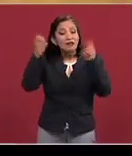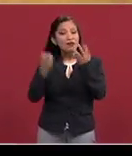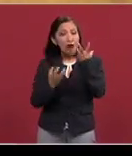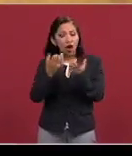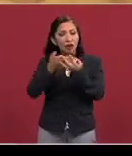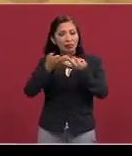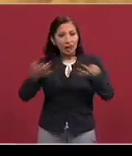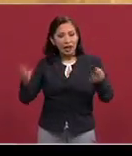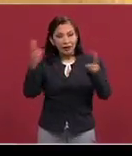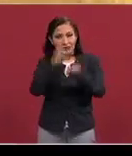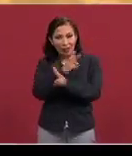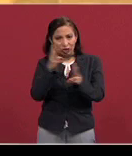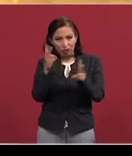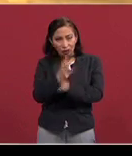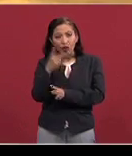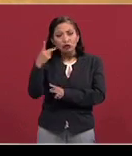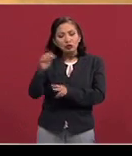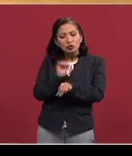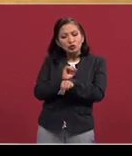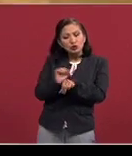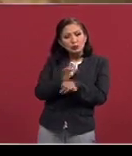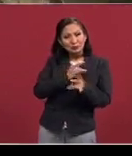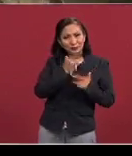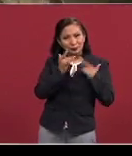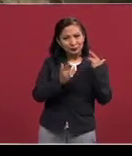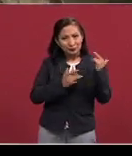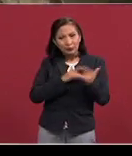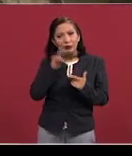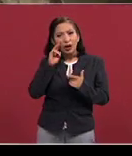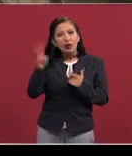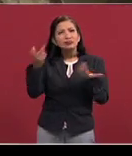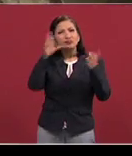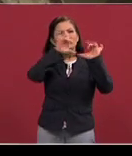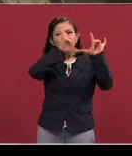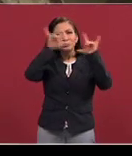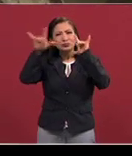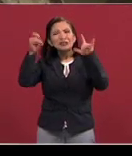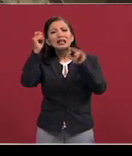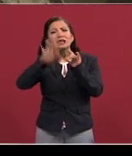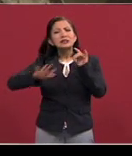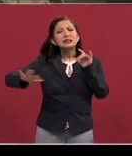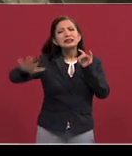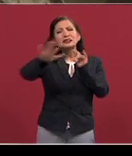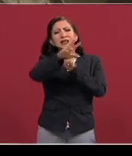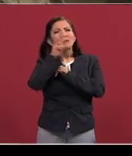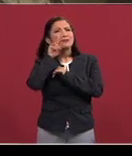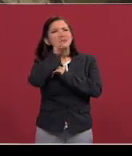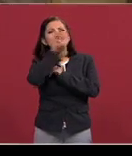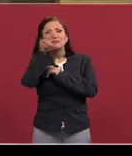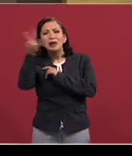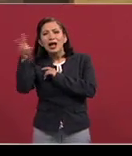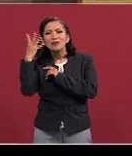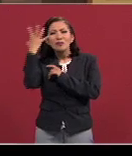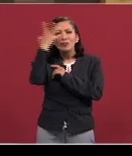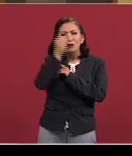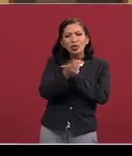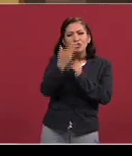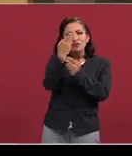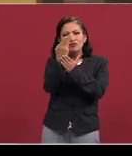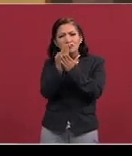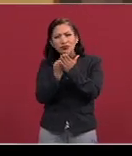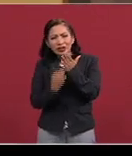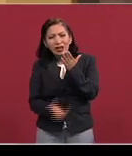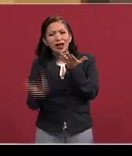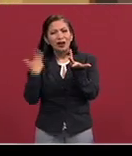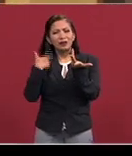Fuego, Tierra y Viento, sublime sensación, cuyo discurso se finca en el paisaje panorámico, vertiginoso,